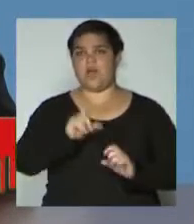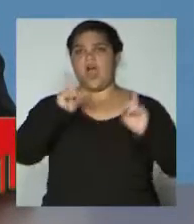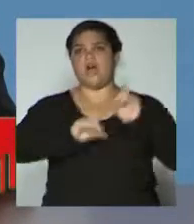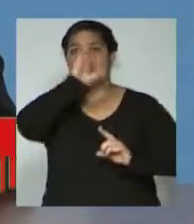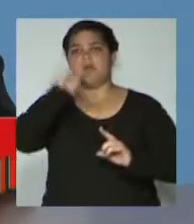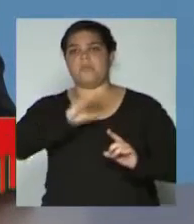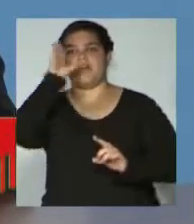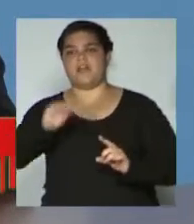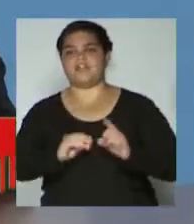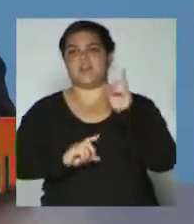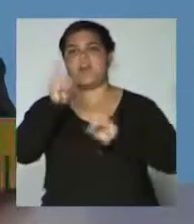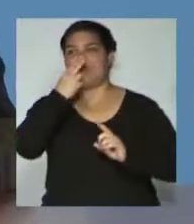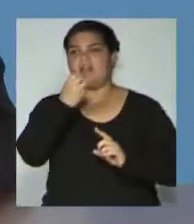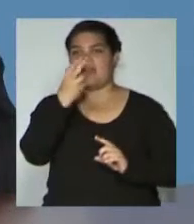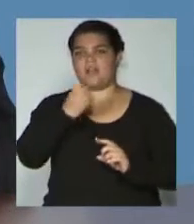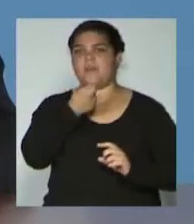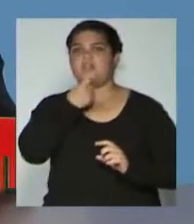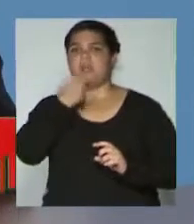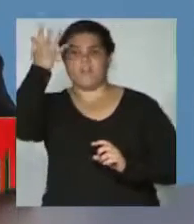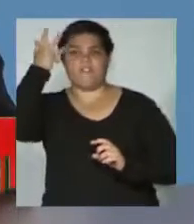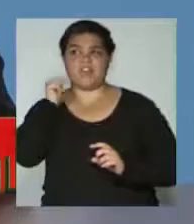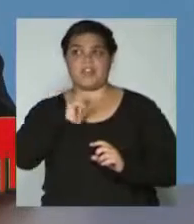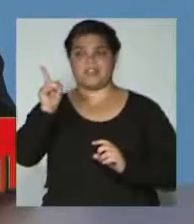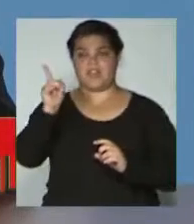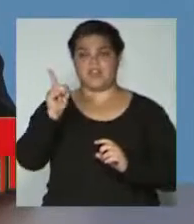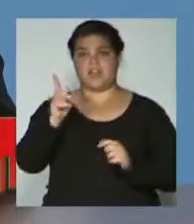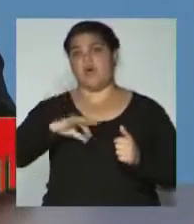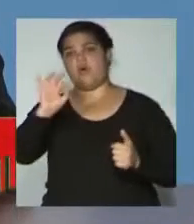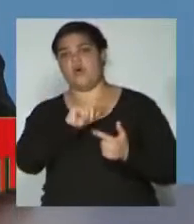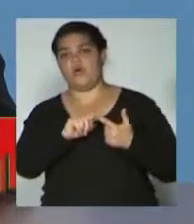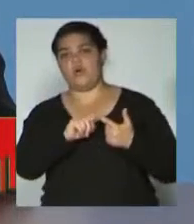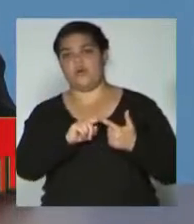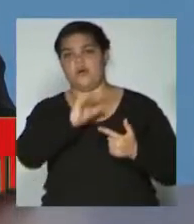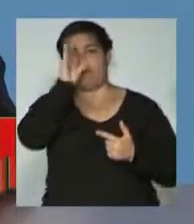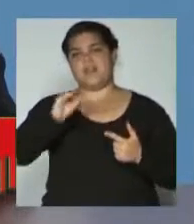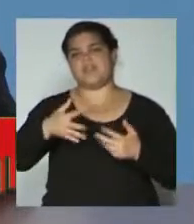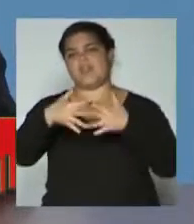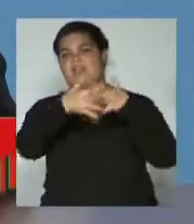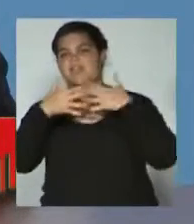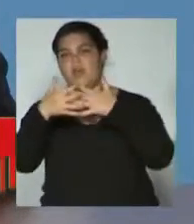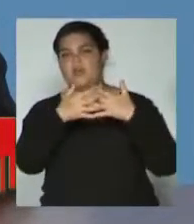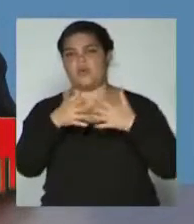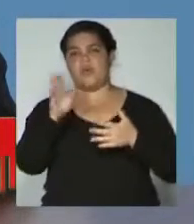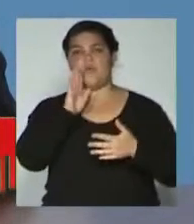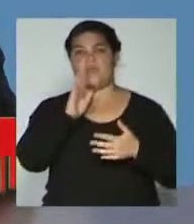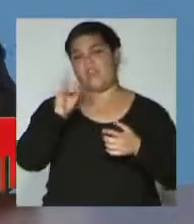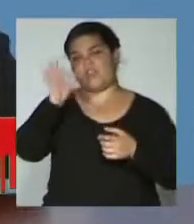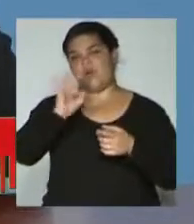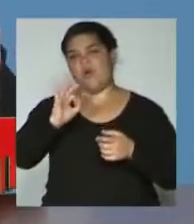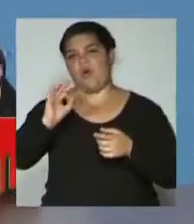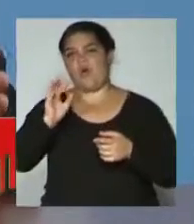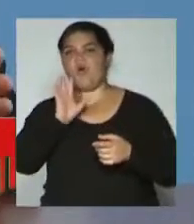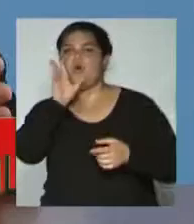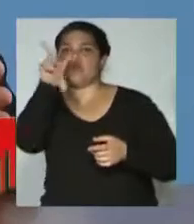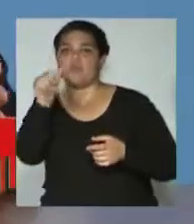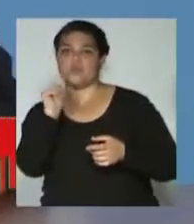matriz energética en base nuclear como es Francia, o en países como Estados Unidos, y menos hablar de Rusia, que al